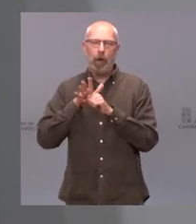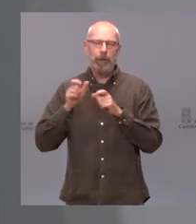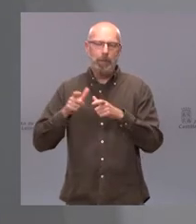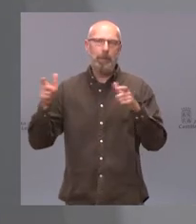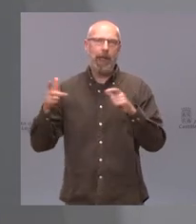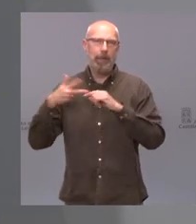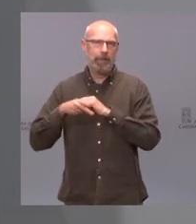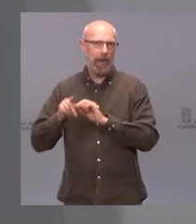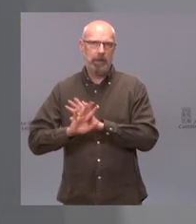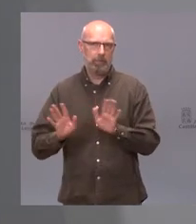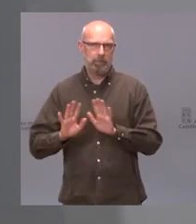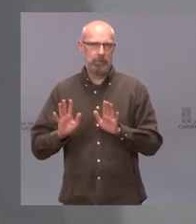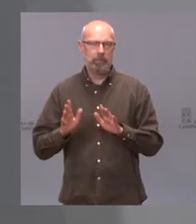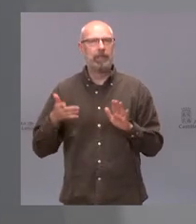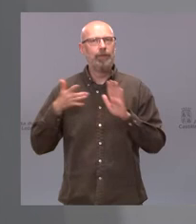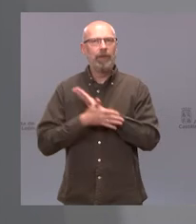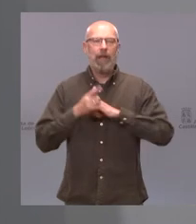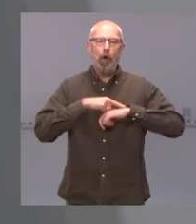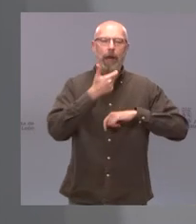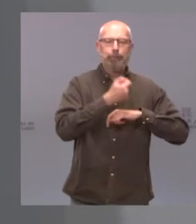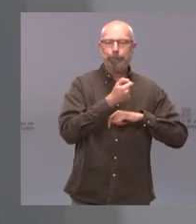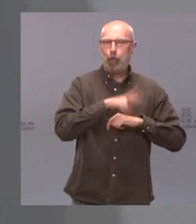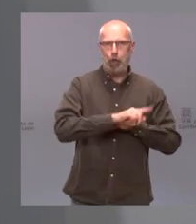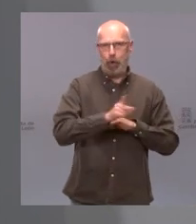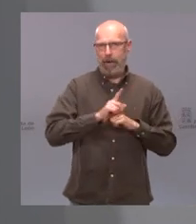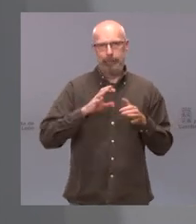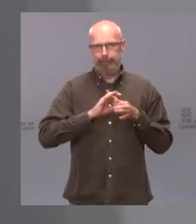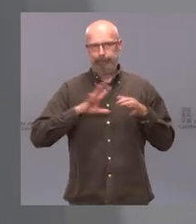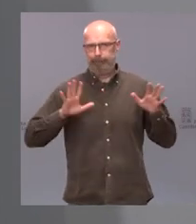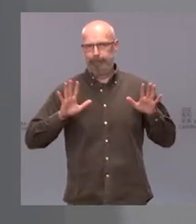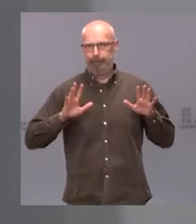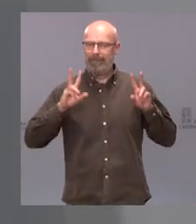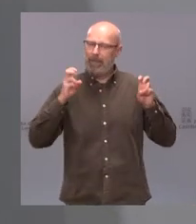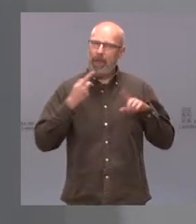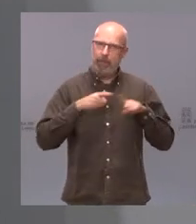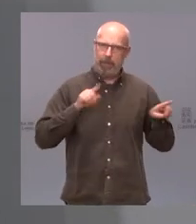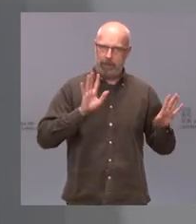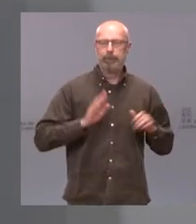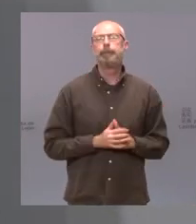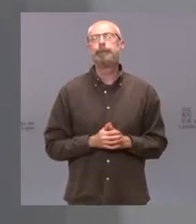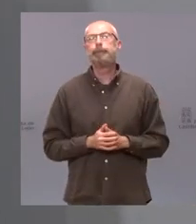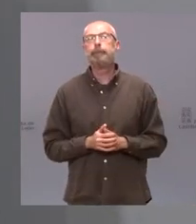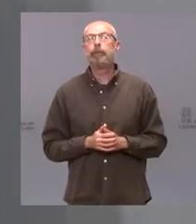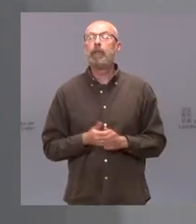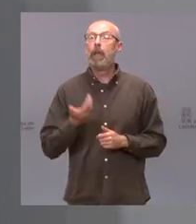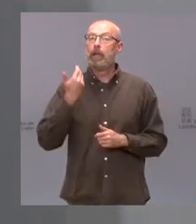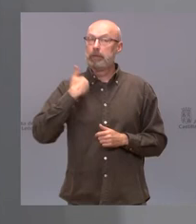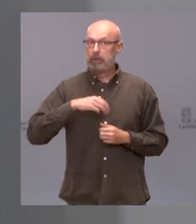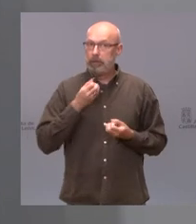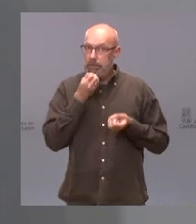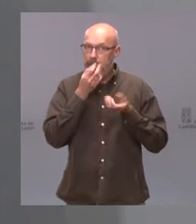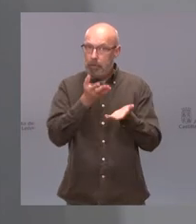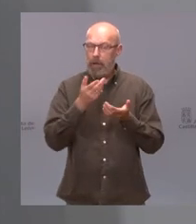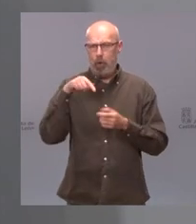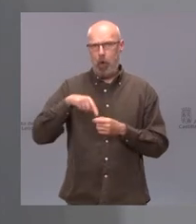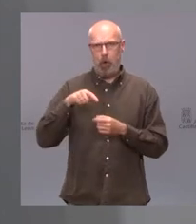no tiene nada que ver con el toque de queda, que es asunto completamente diferente. Ya le hemos informado a lo largo de esta